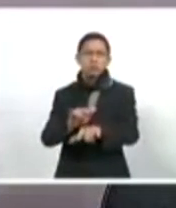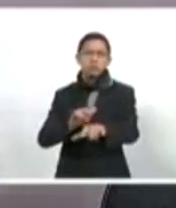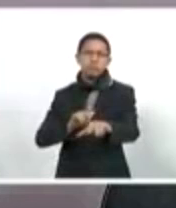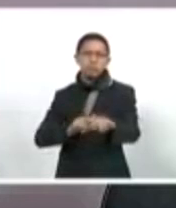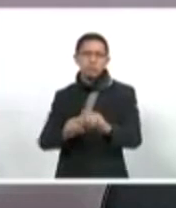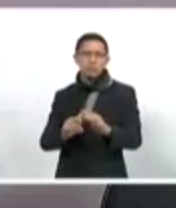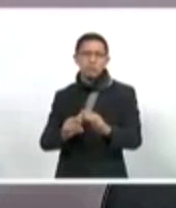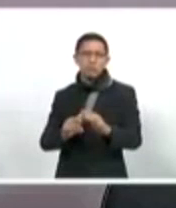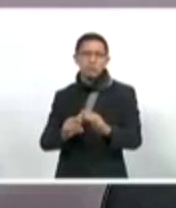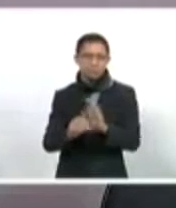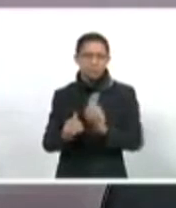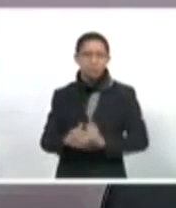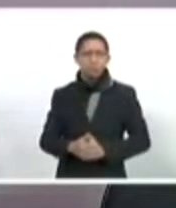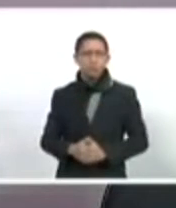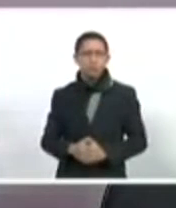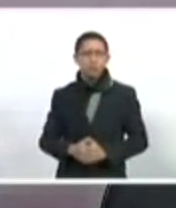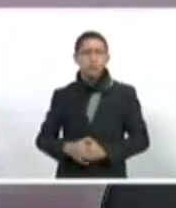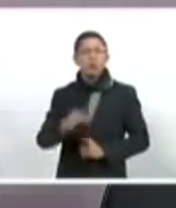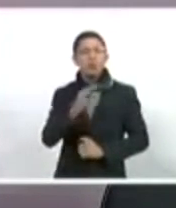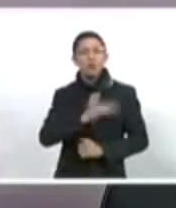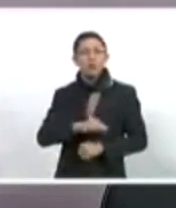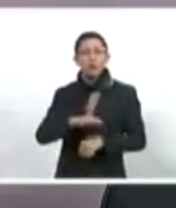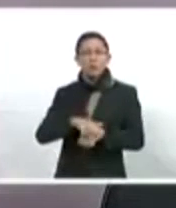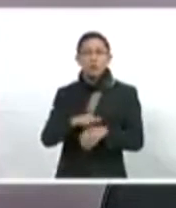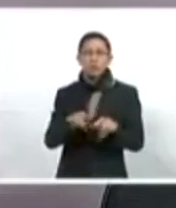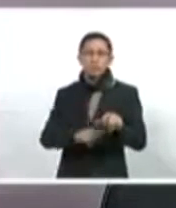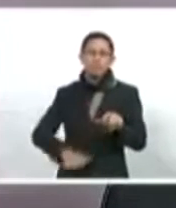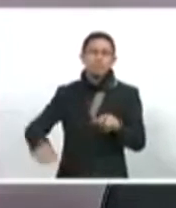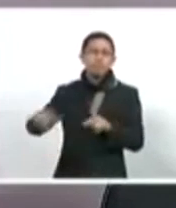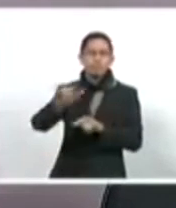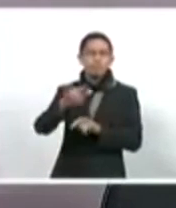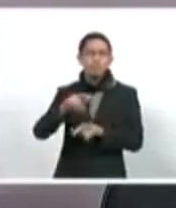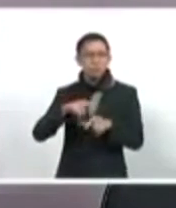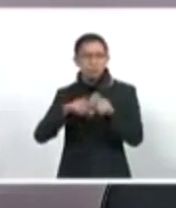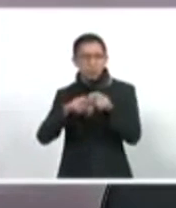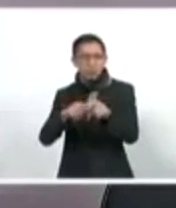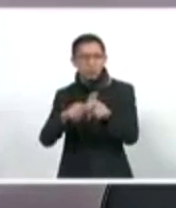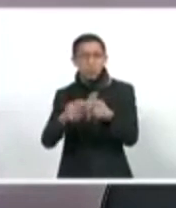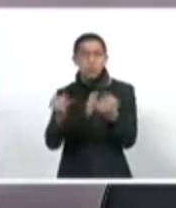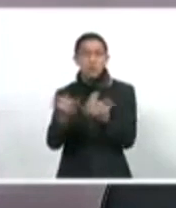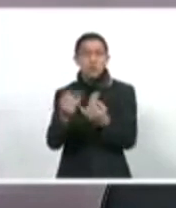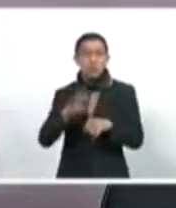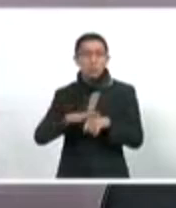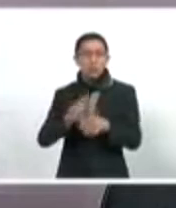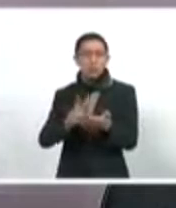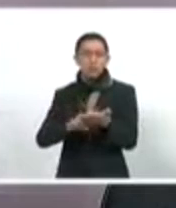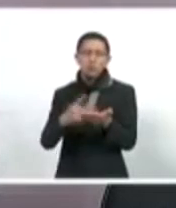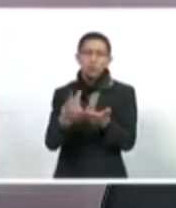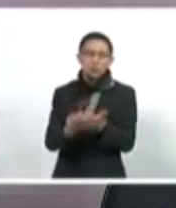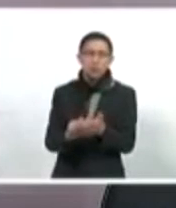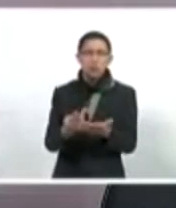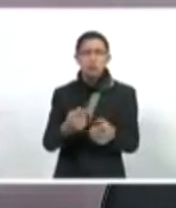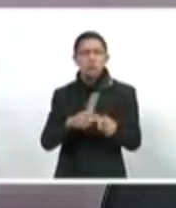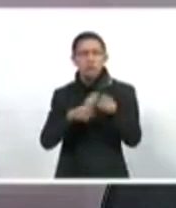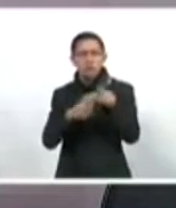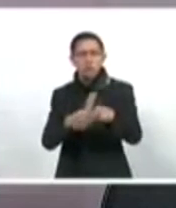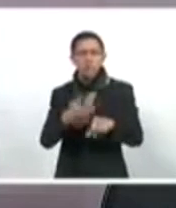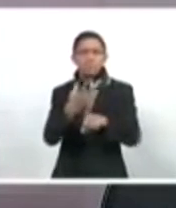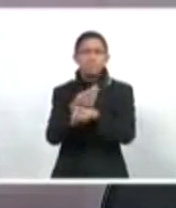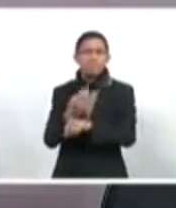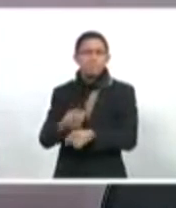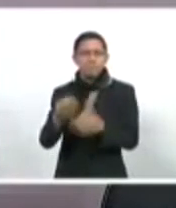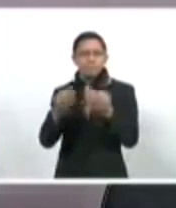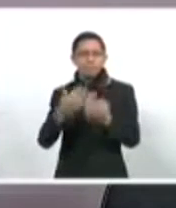para poder entonces meterse de lleno a los trabajos para mejorar las condiciones